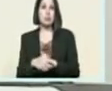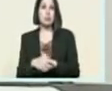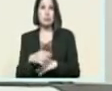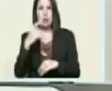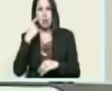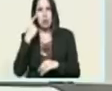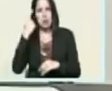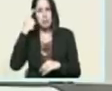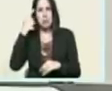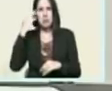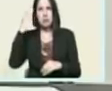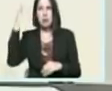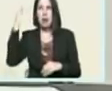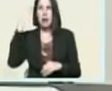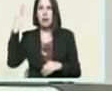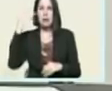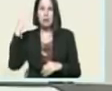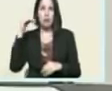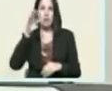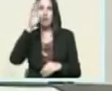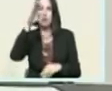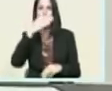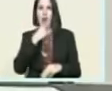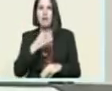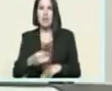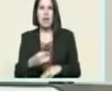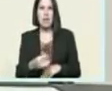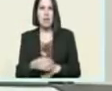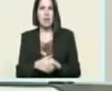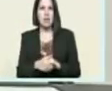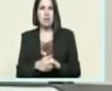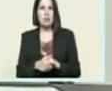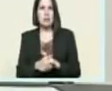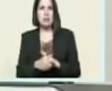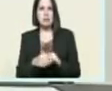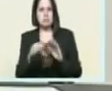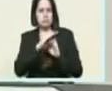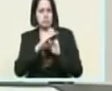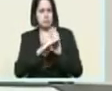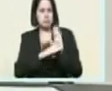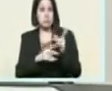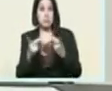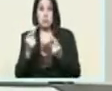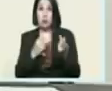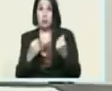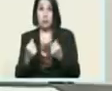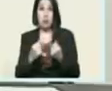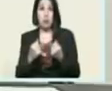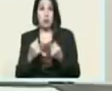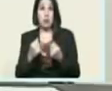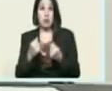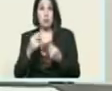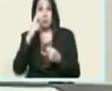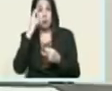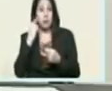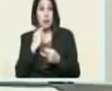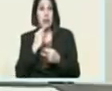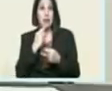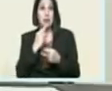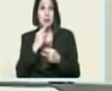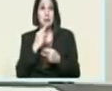Yo me imagino las navidades del futuro, cuando la agenda económica bolivariana esté en pleno desenlace y